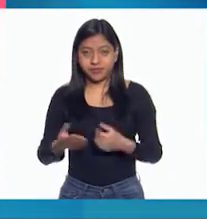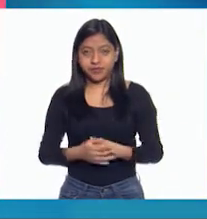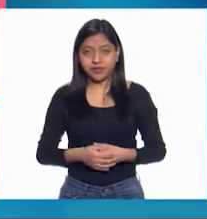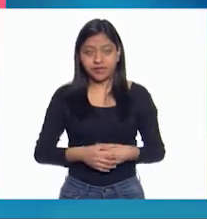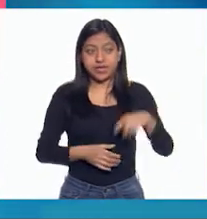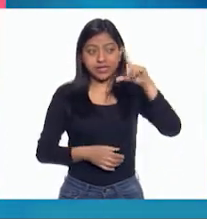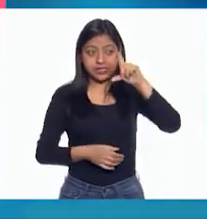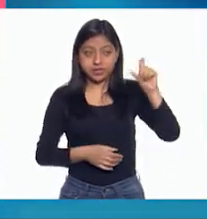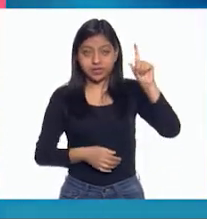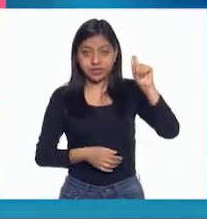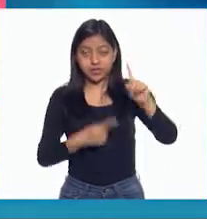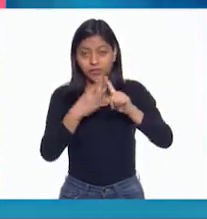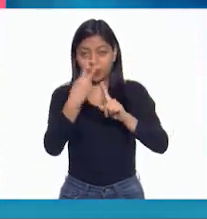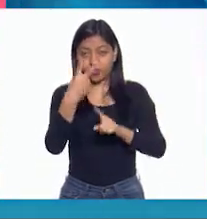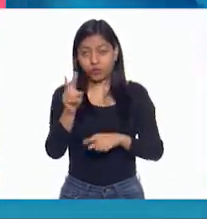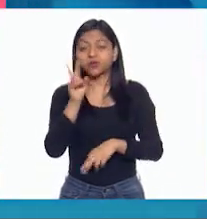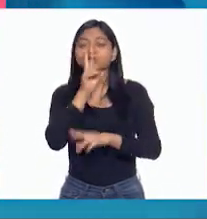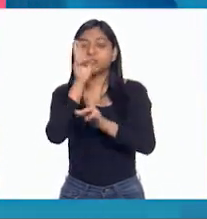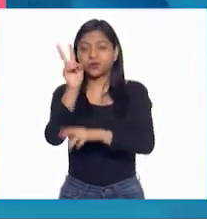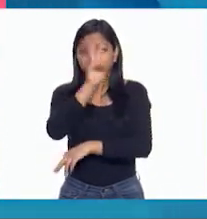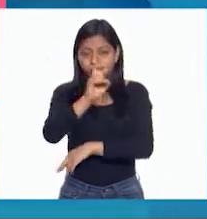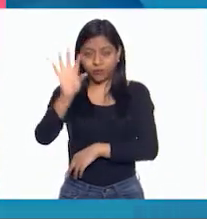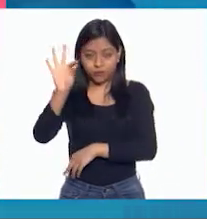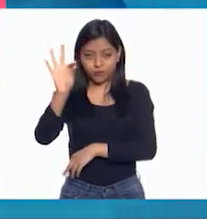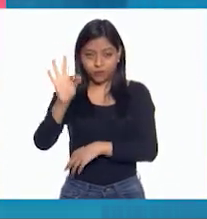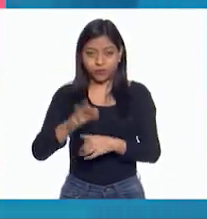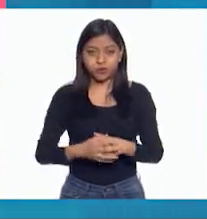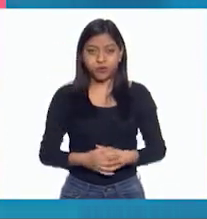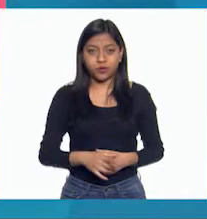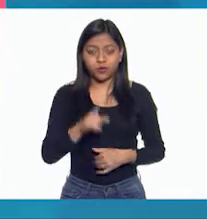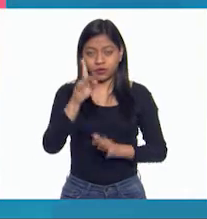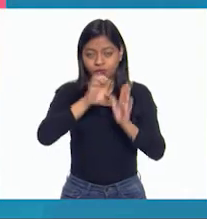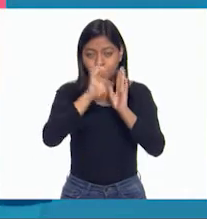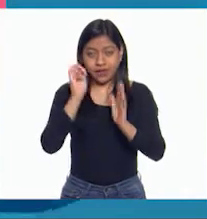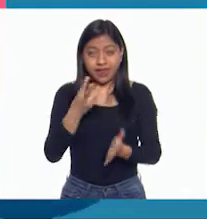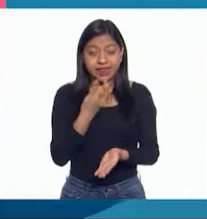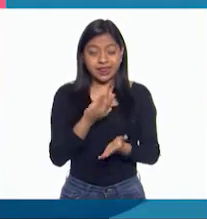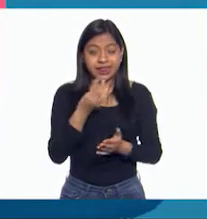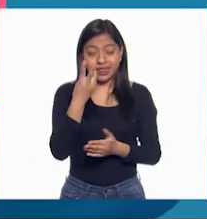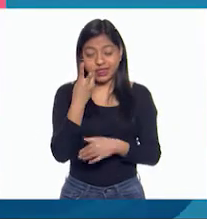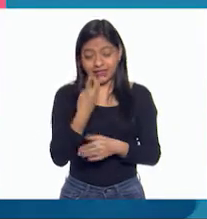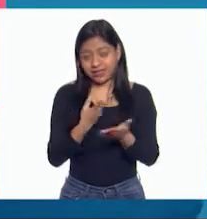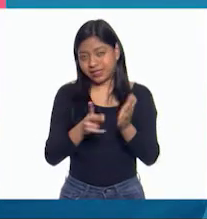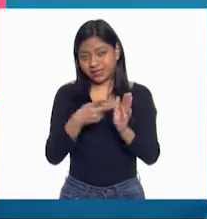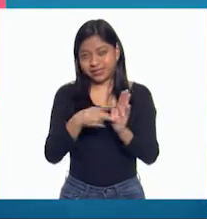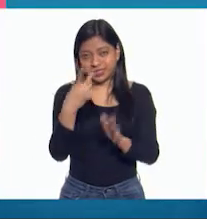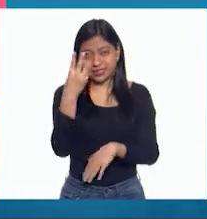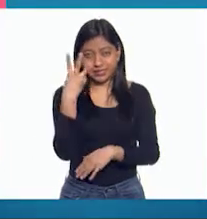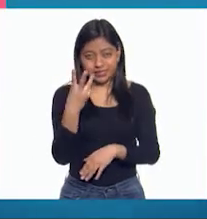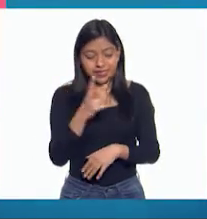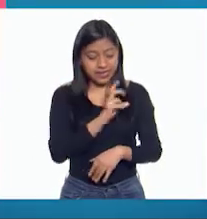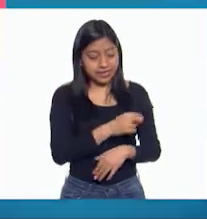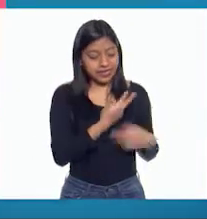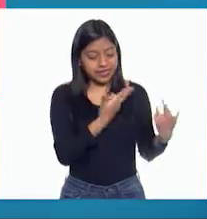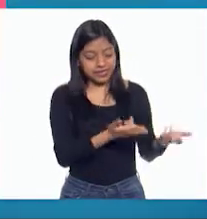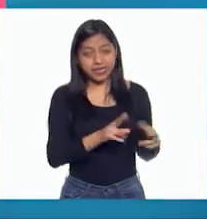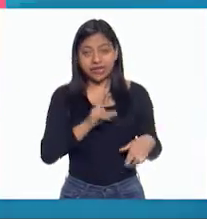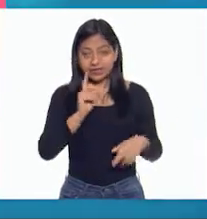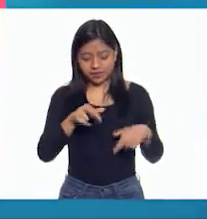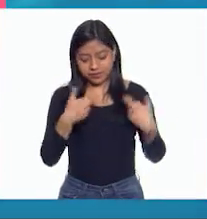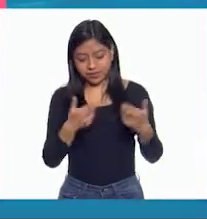120, 240. ¿Y si les das el triple, 30 por cada grupo? Entonces